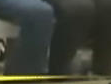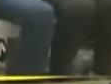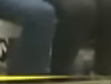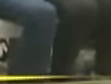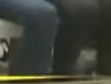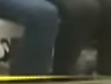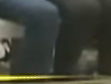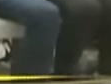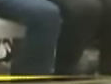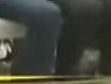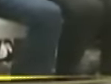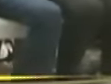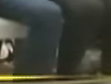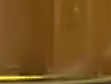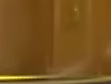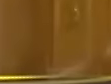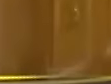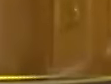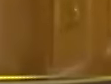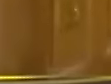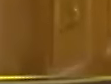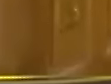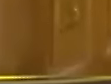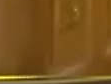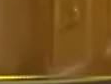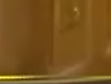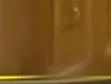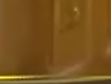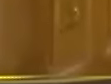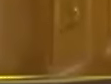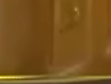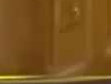hoy 4 de enero de 2023,